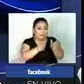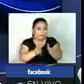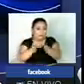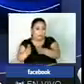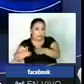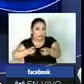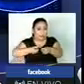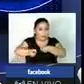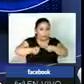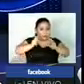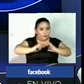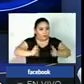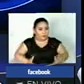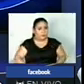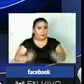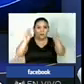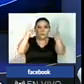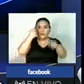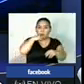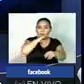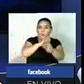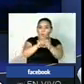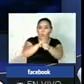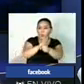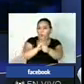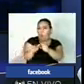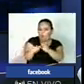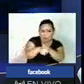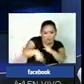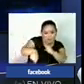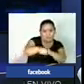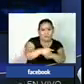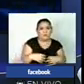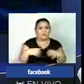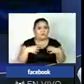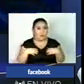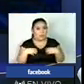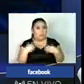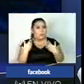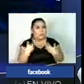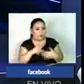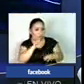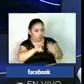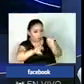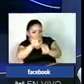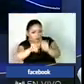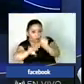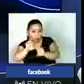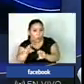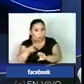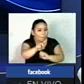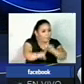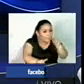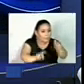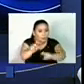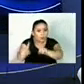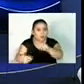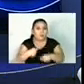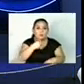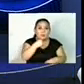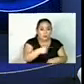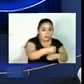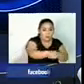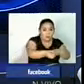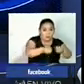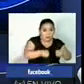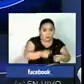gobierno sobre la pandemia del COVID-19 y su impacto en la vida de los salvadoreños fue evaluado en una encuesta de opinión que hizo el Centro de Estudios